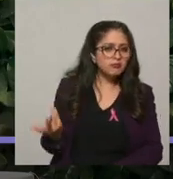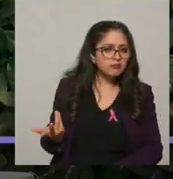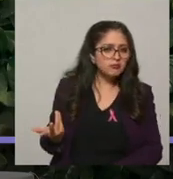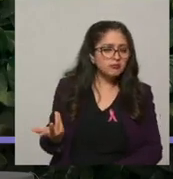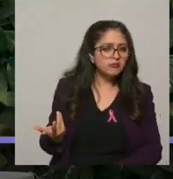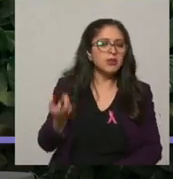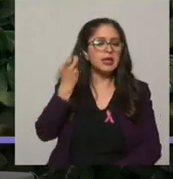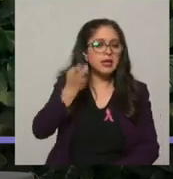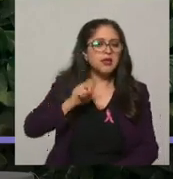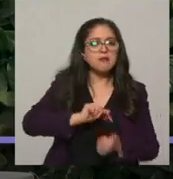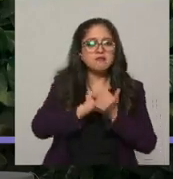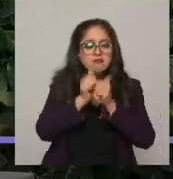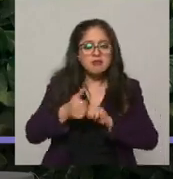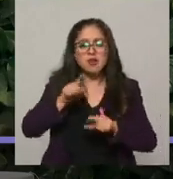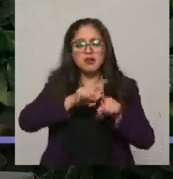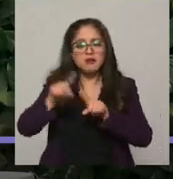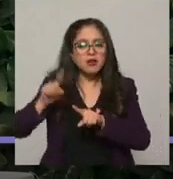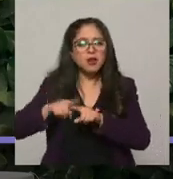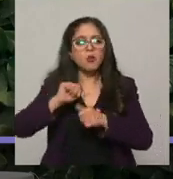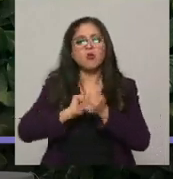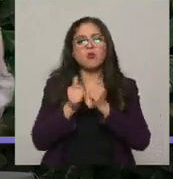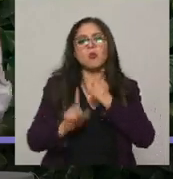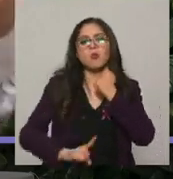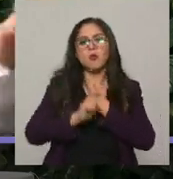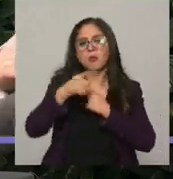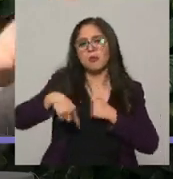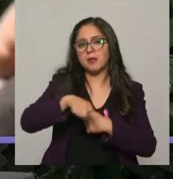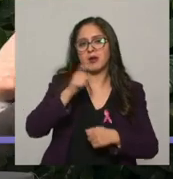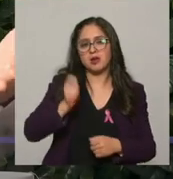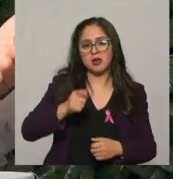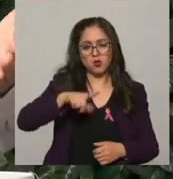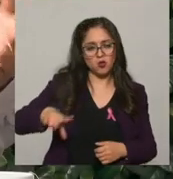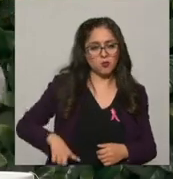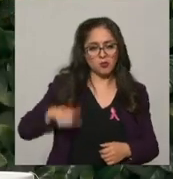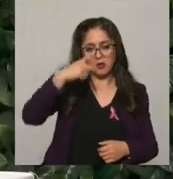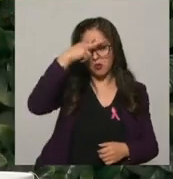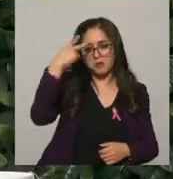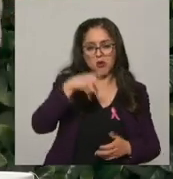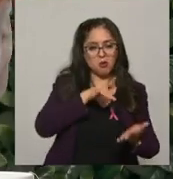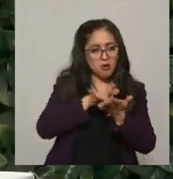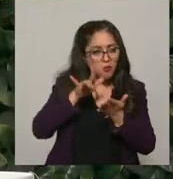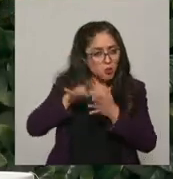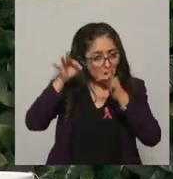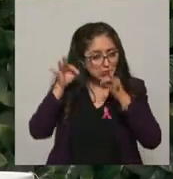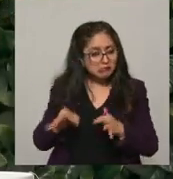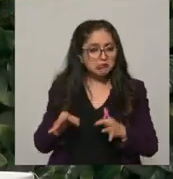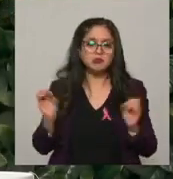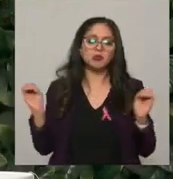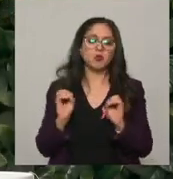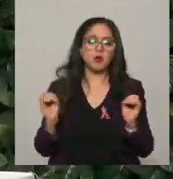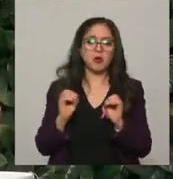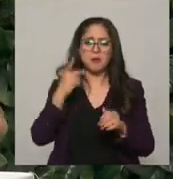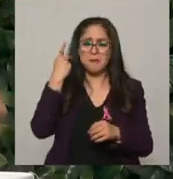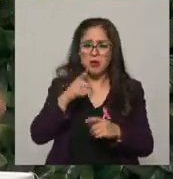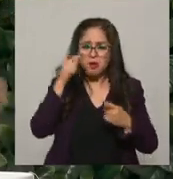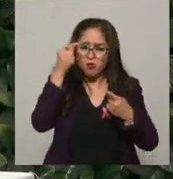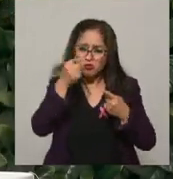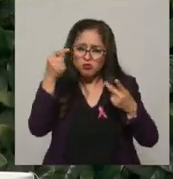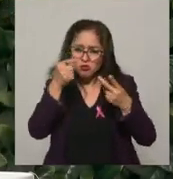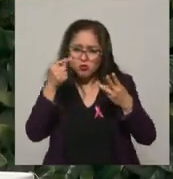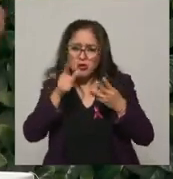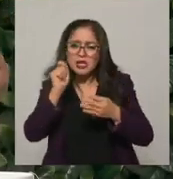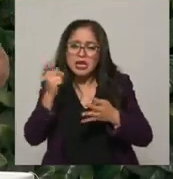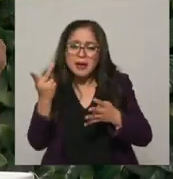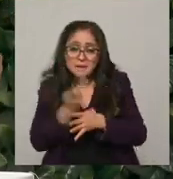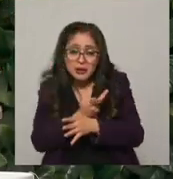después eso tiene que ver y se articula con el problema de cómo el Estado no está respondiendo adecuadamente. Pero si se mira en las particularidades,